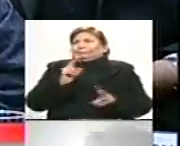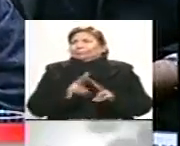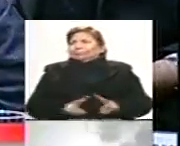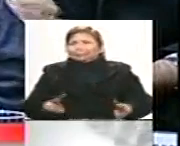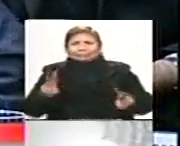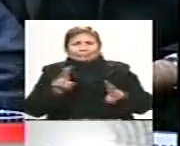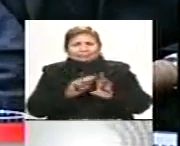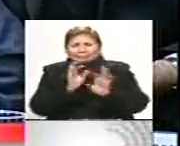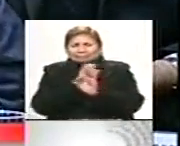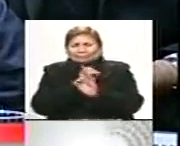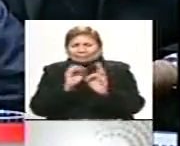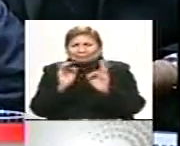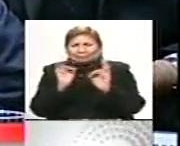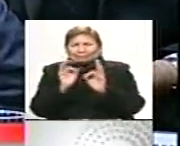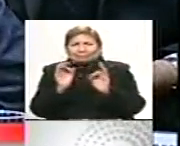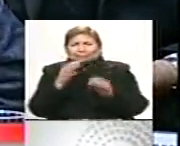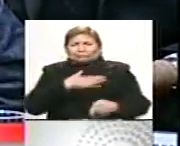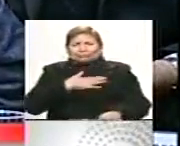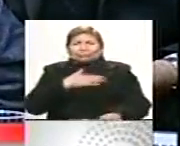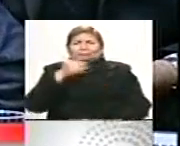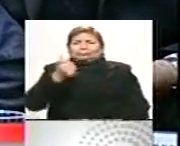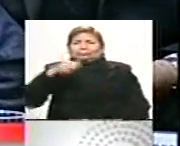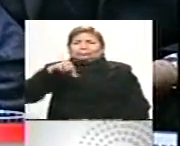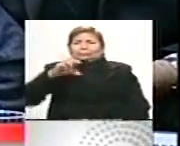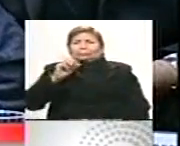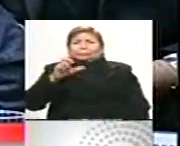haciendo una apología de la